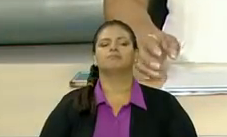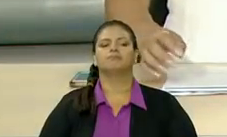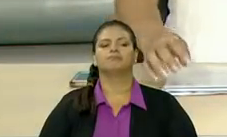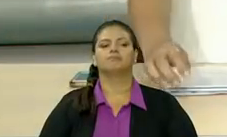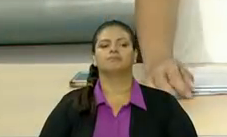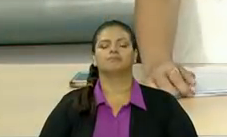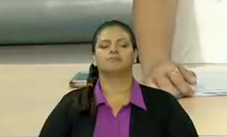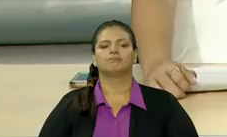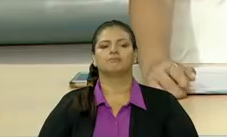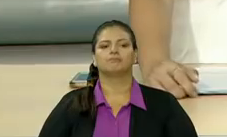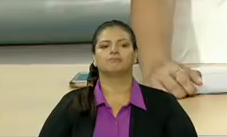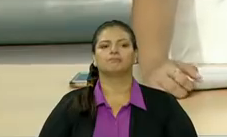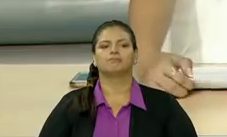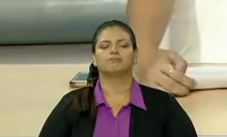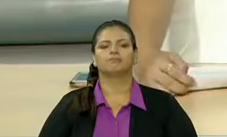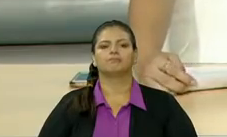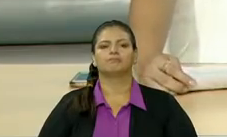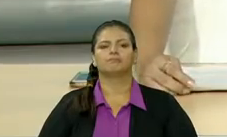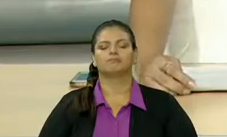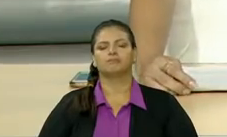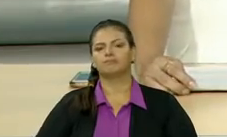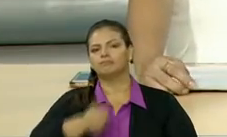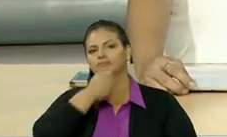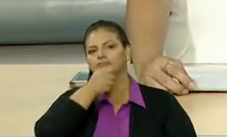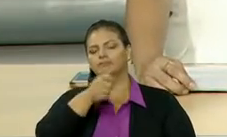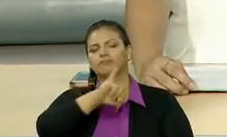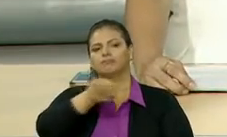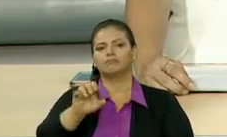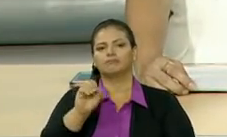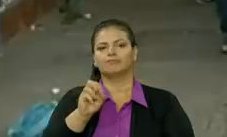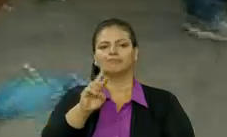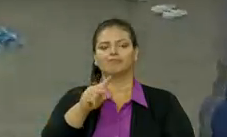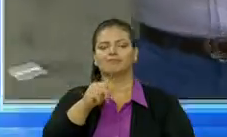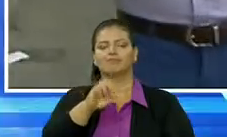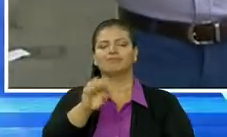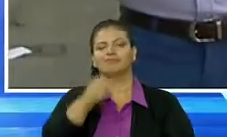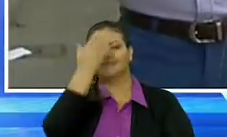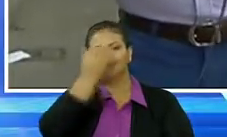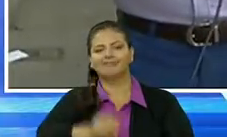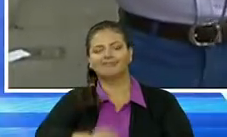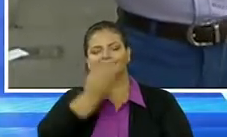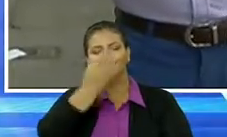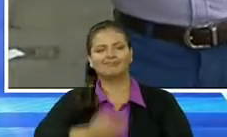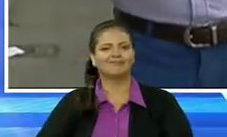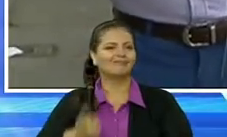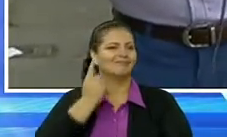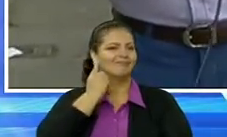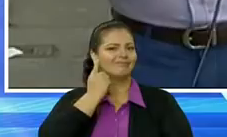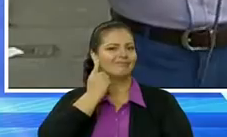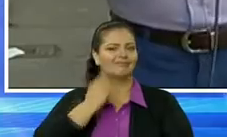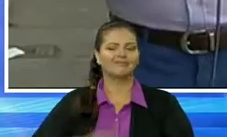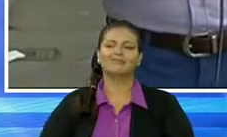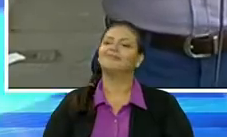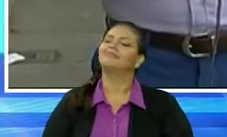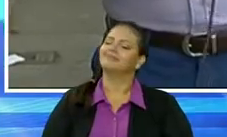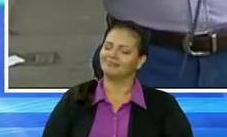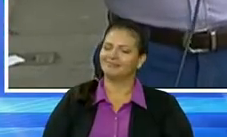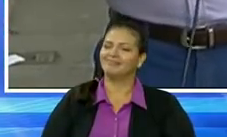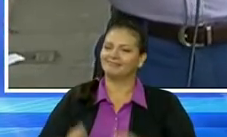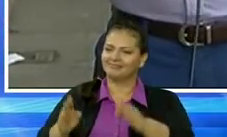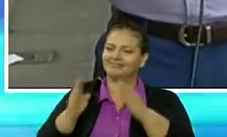Vamos ahora con nuestro Recorre Caminos, Jorge Salazar. Adelante, Jorge, te escuchamos. Buenos días. Buenos días, gracias